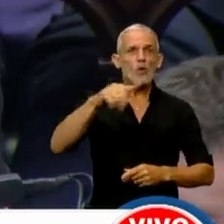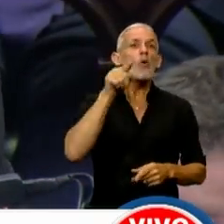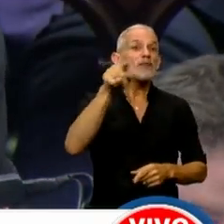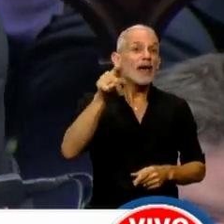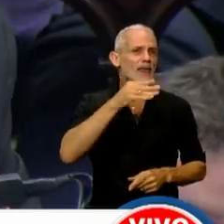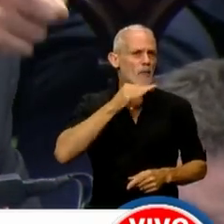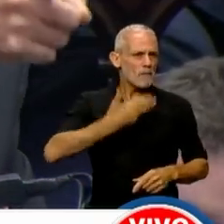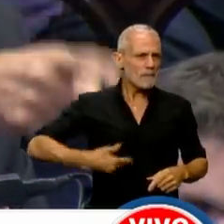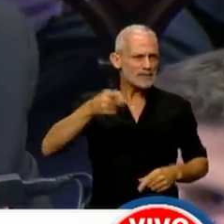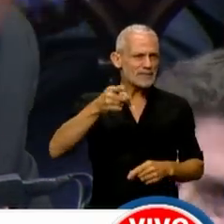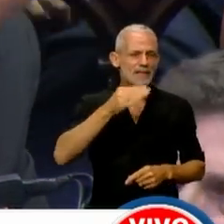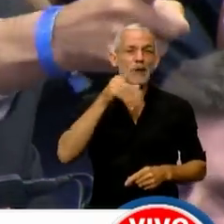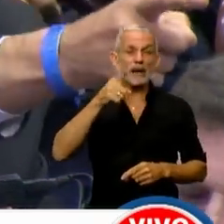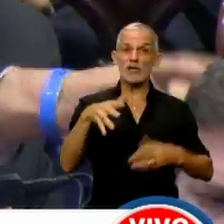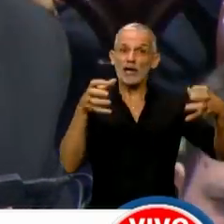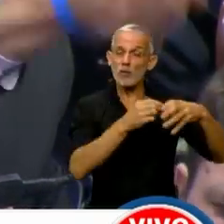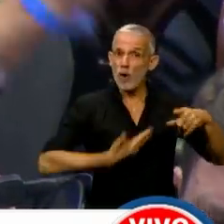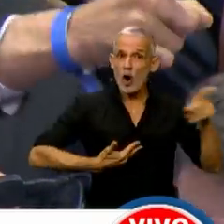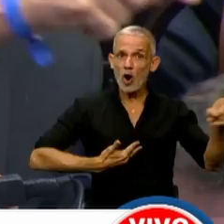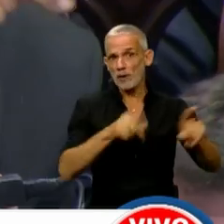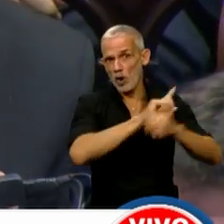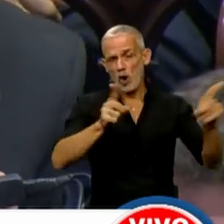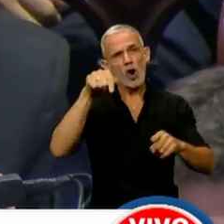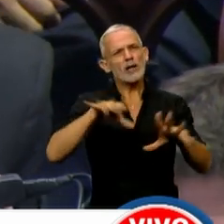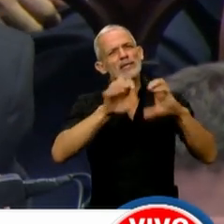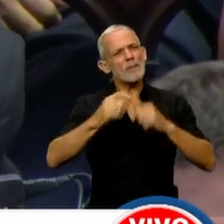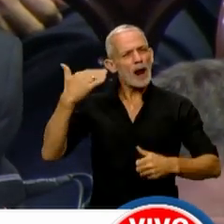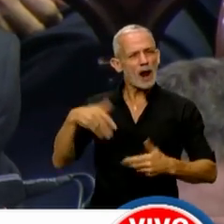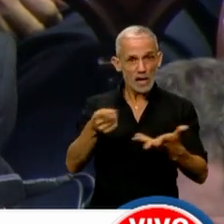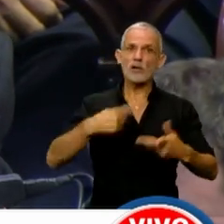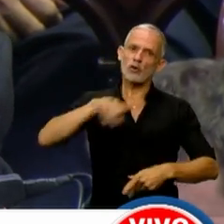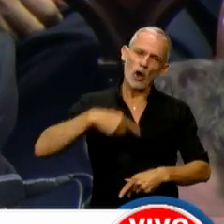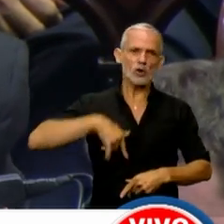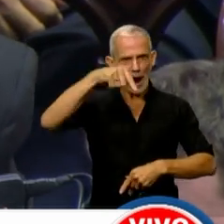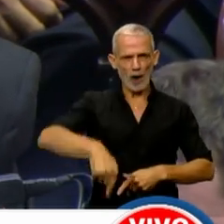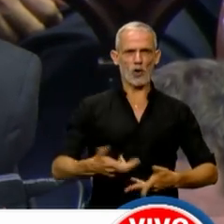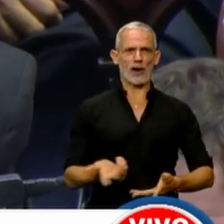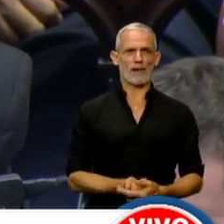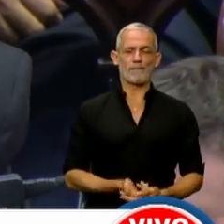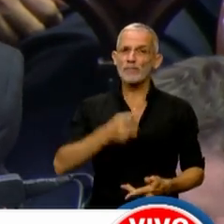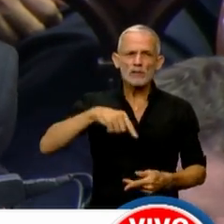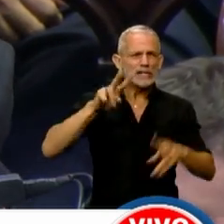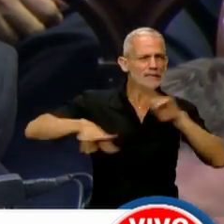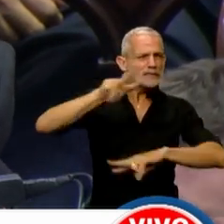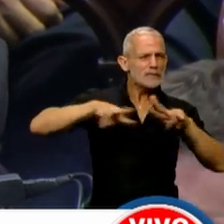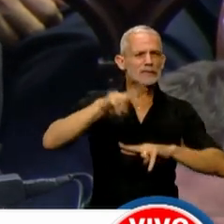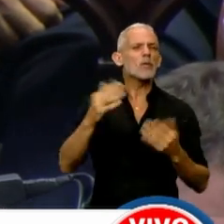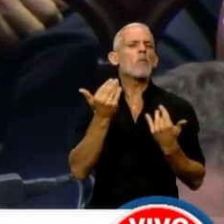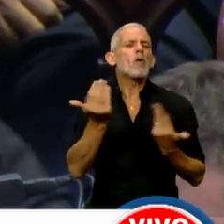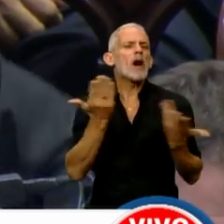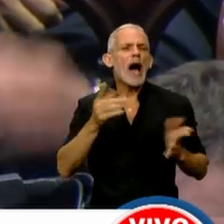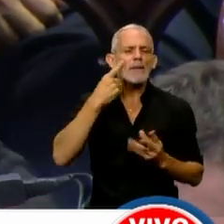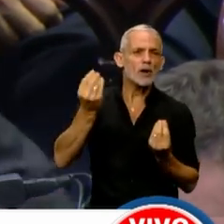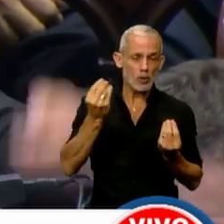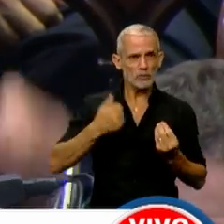señor presidente del bloque oficialista lo hizo hoy temprano lo estamos haciendo nosotros estamos buscando la posibilidad